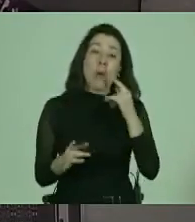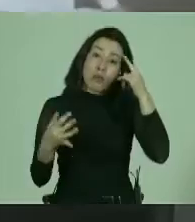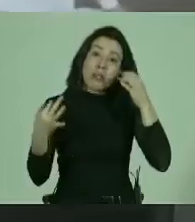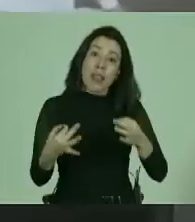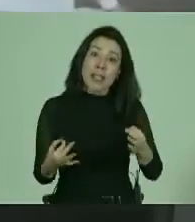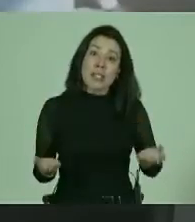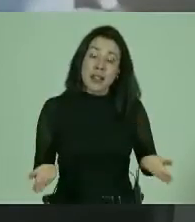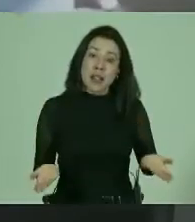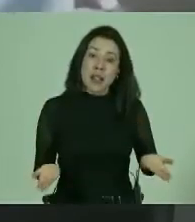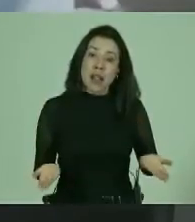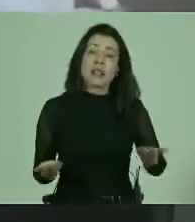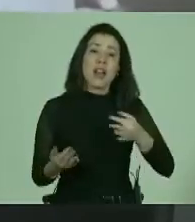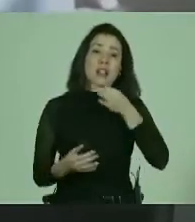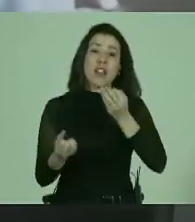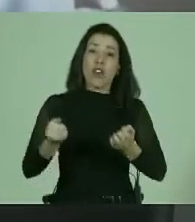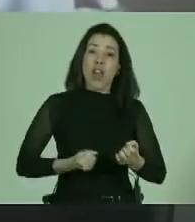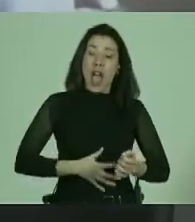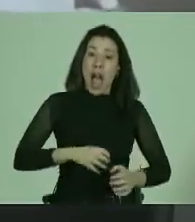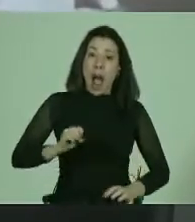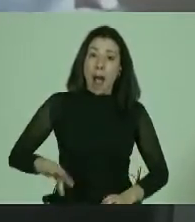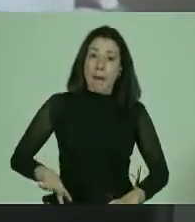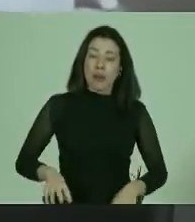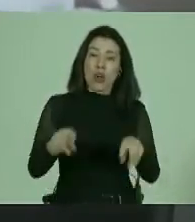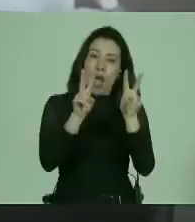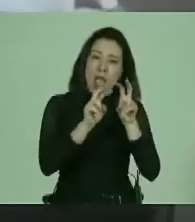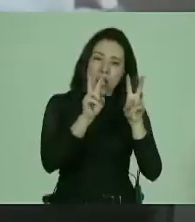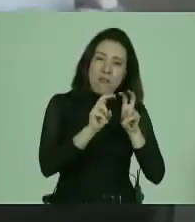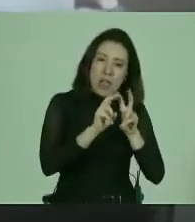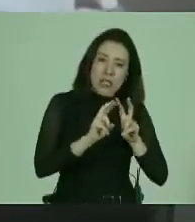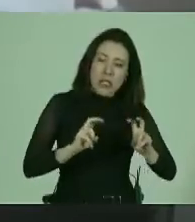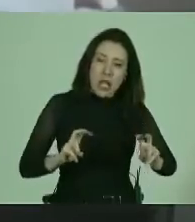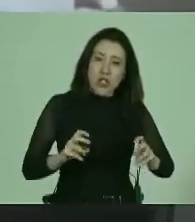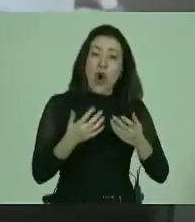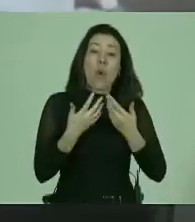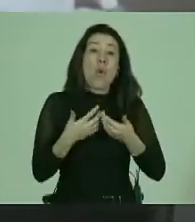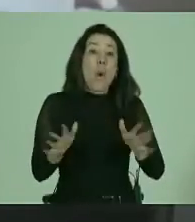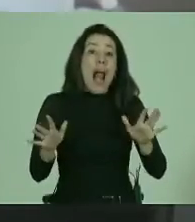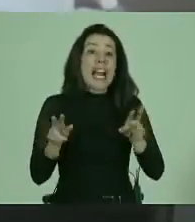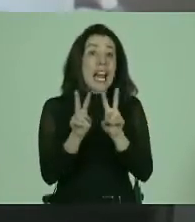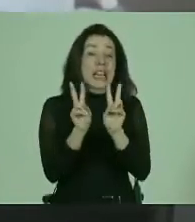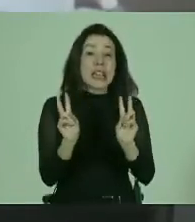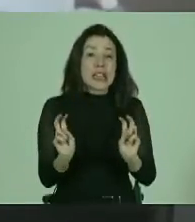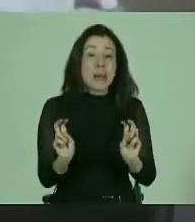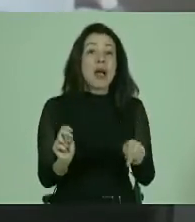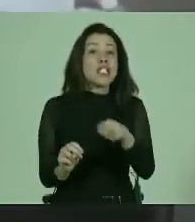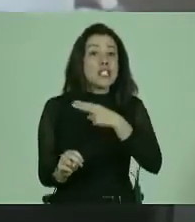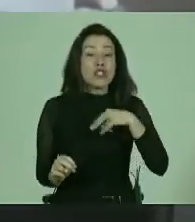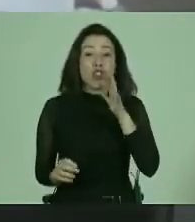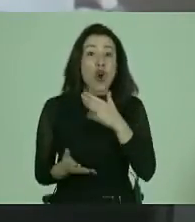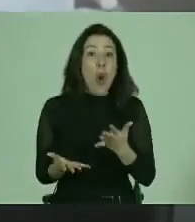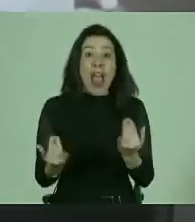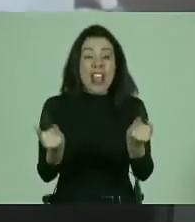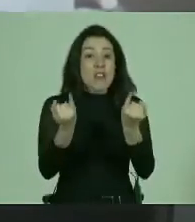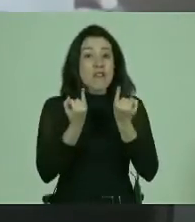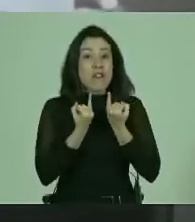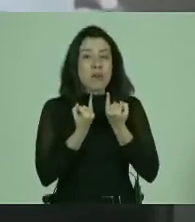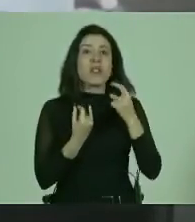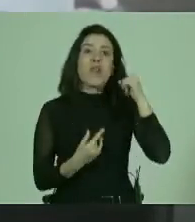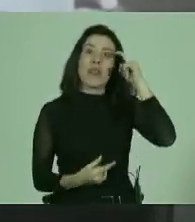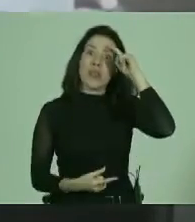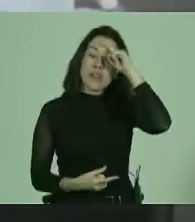decidan pues se ha hablado del aborto de la investigación de cualquiera de estos temas si nosotros no tenemos información